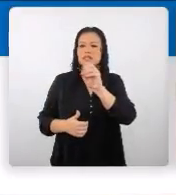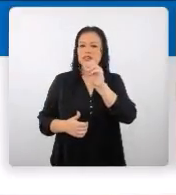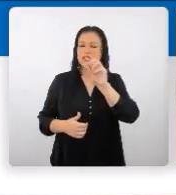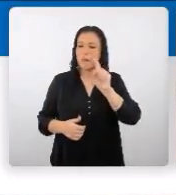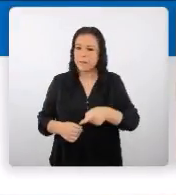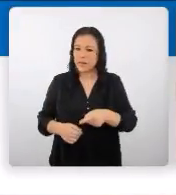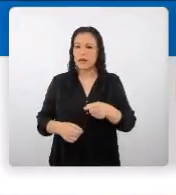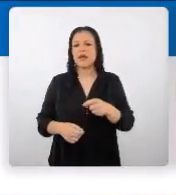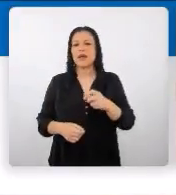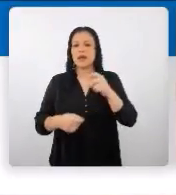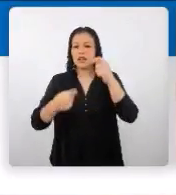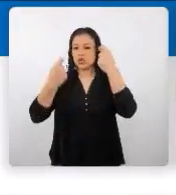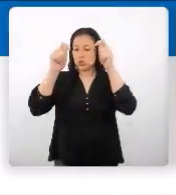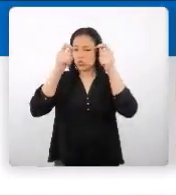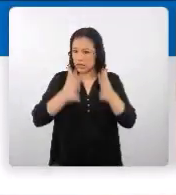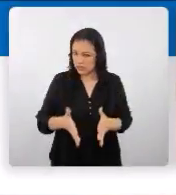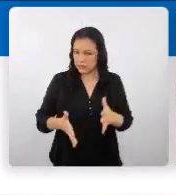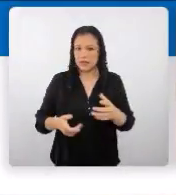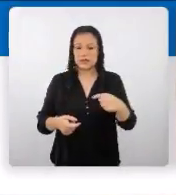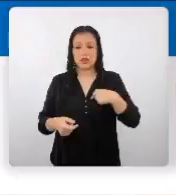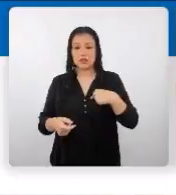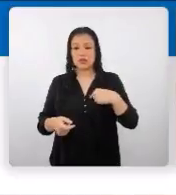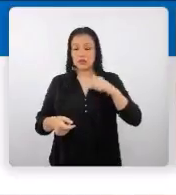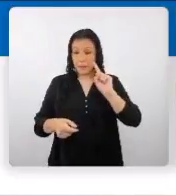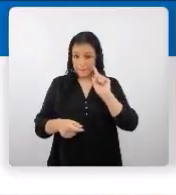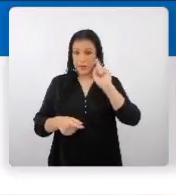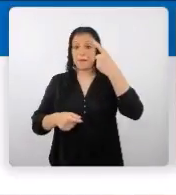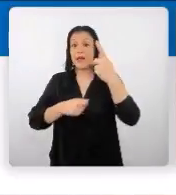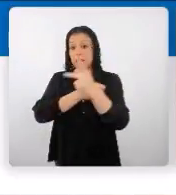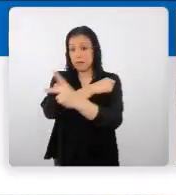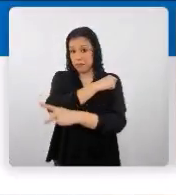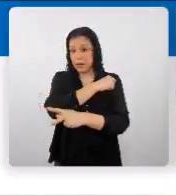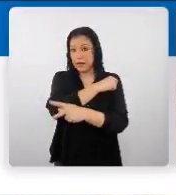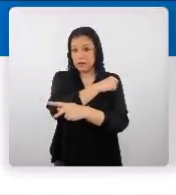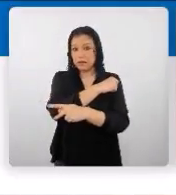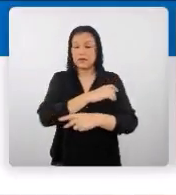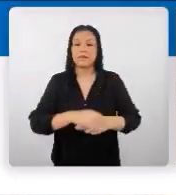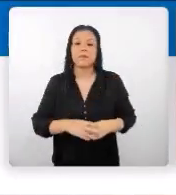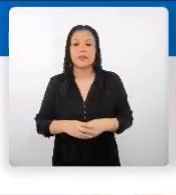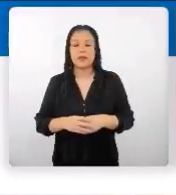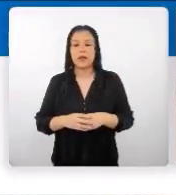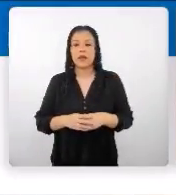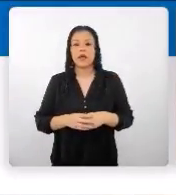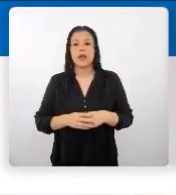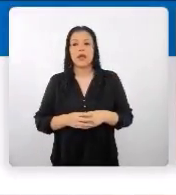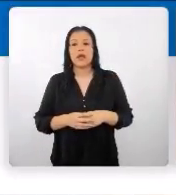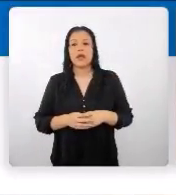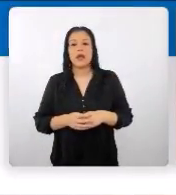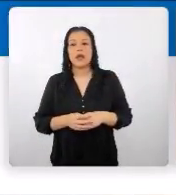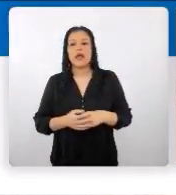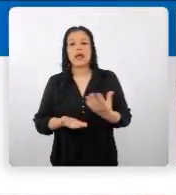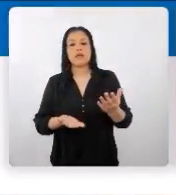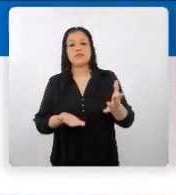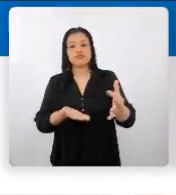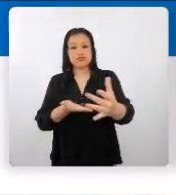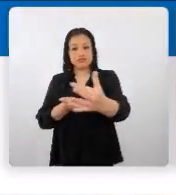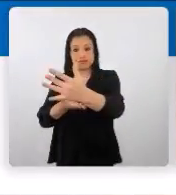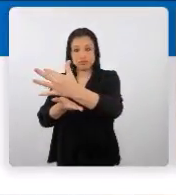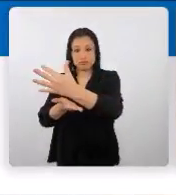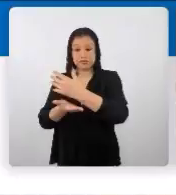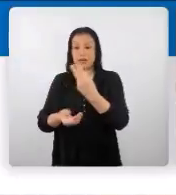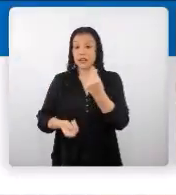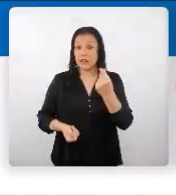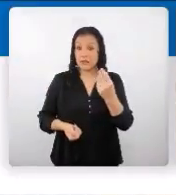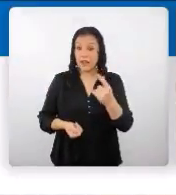turistas y fuimos el primer país en recibir mayores ingresos por